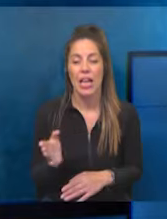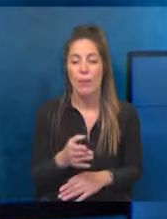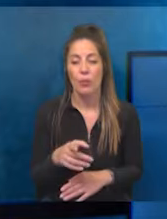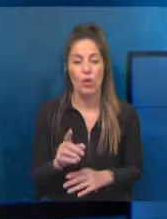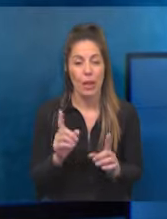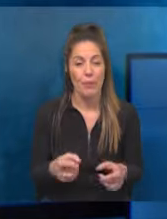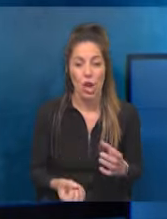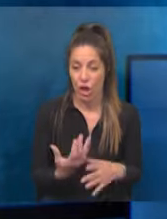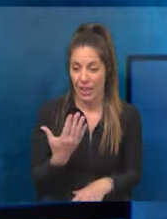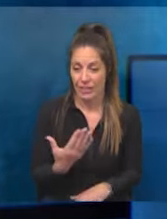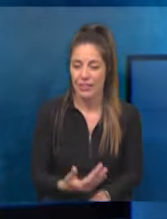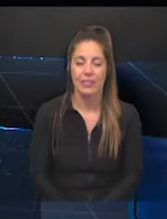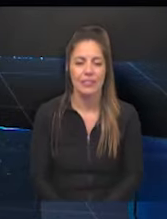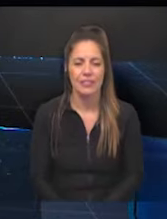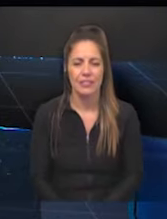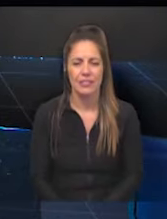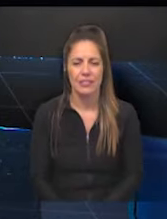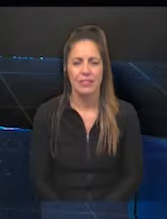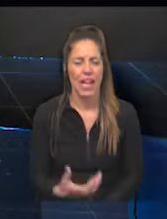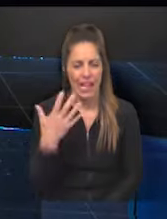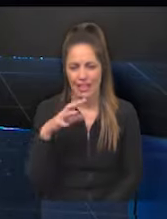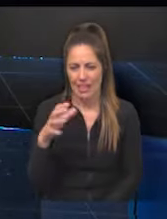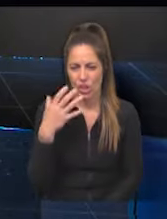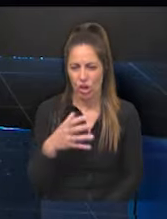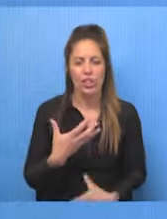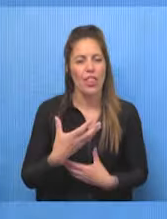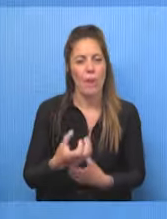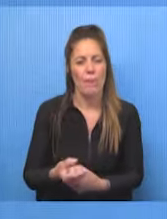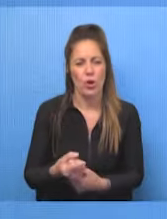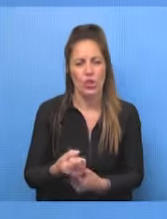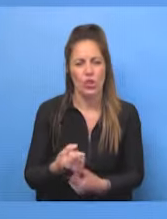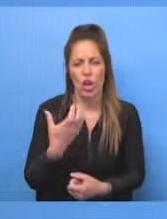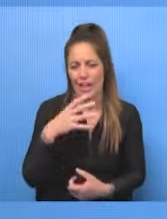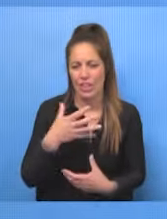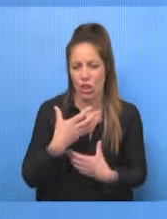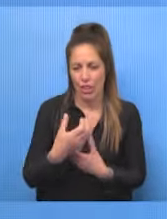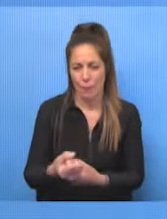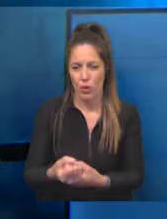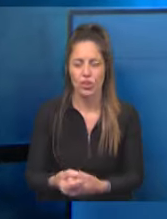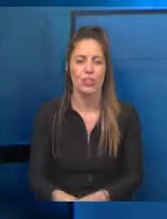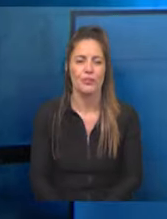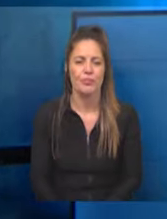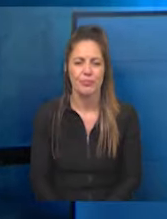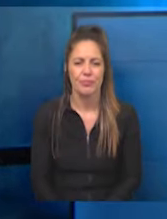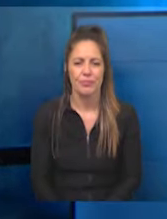lo esto ceto adyacente Somos todos cac somos todos